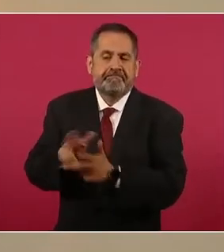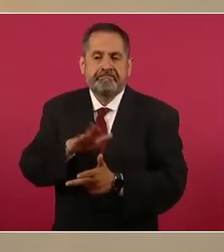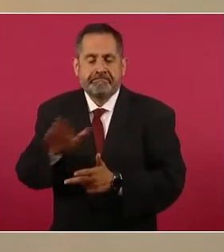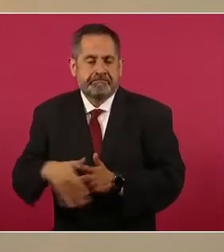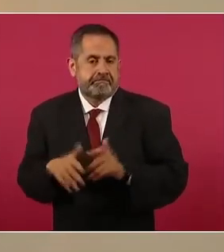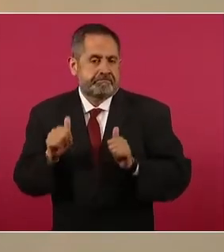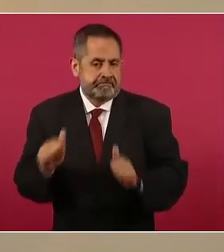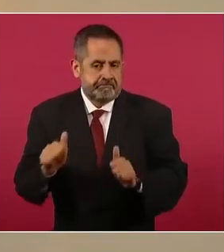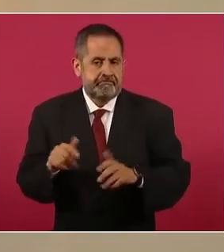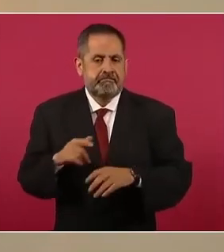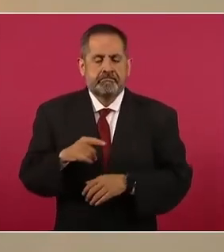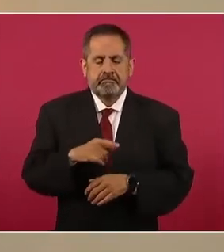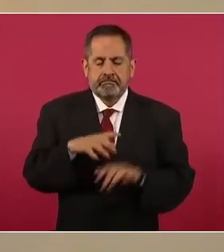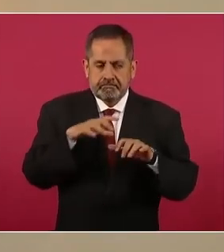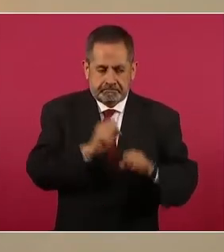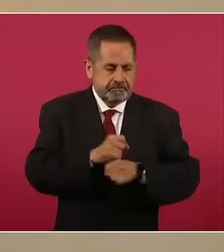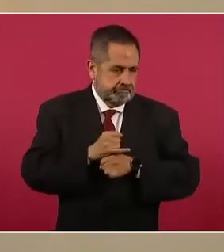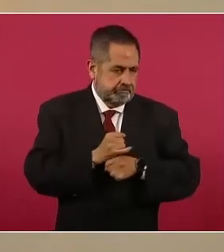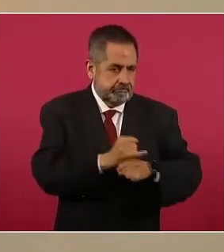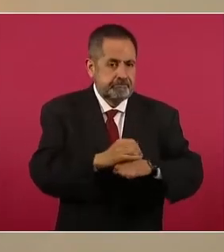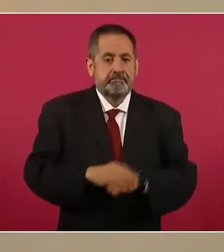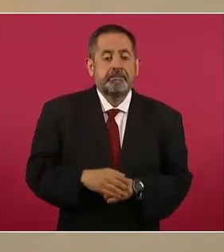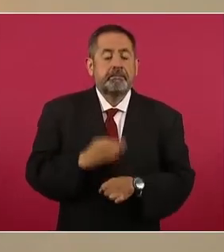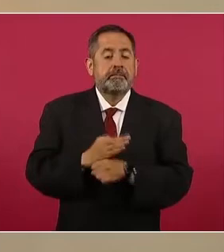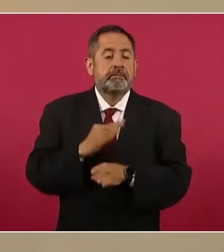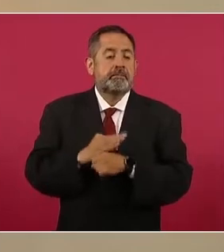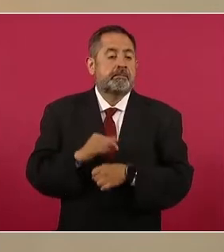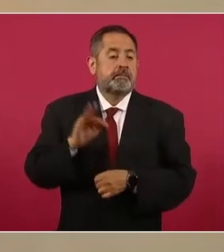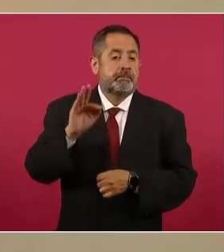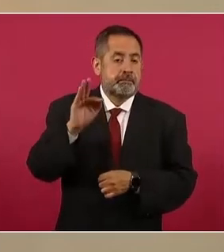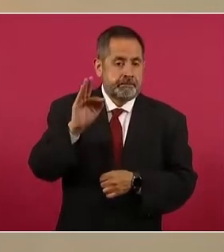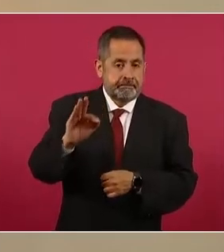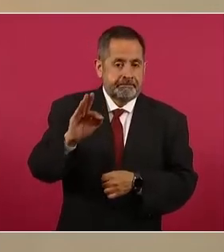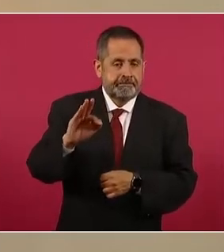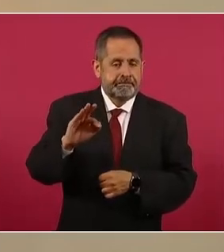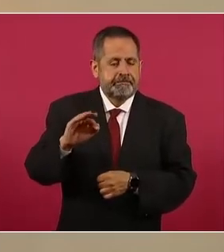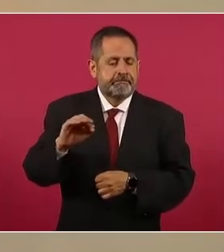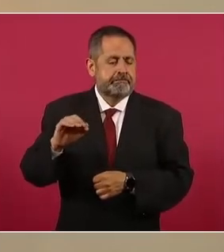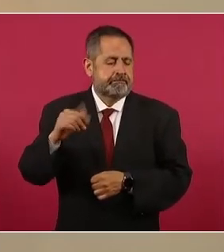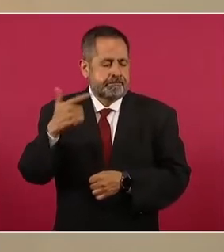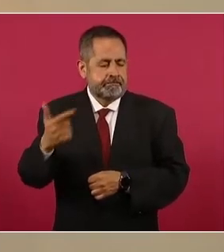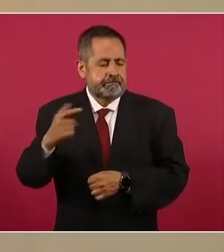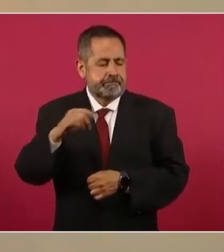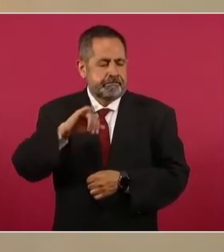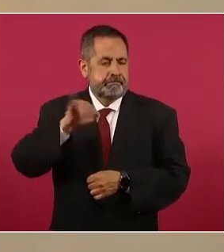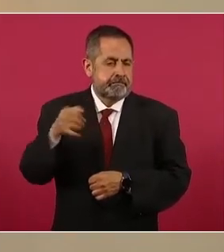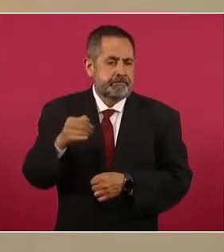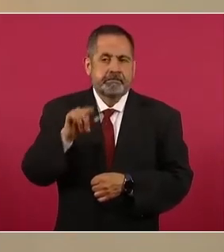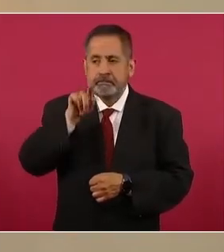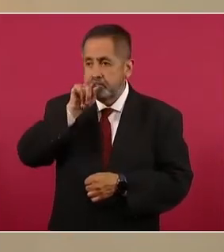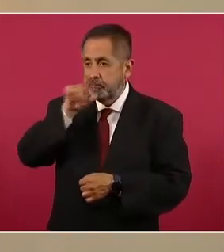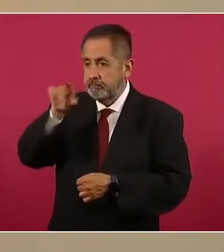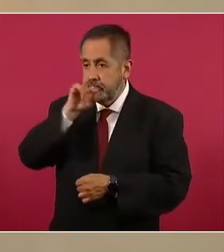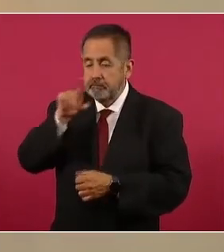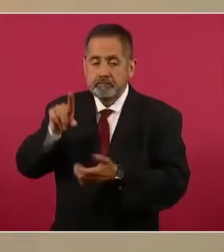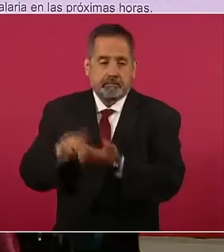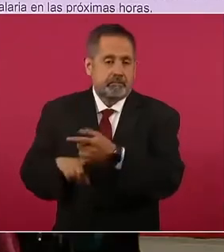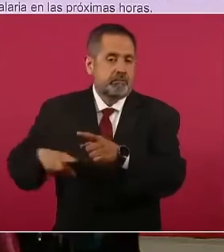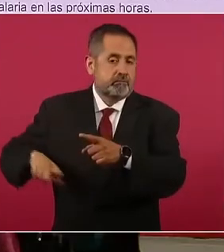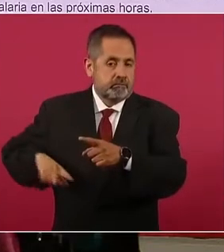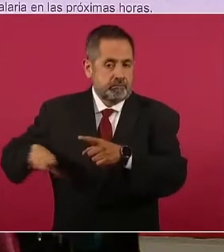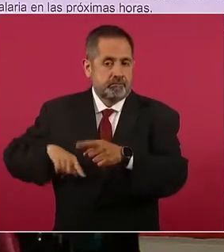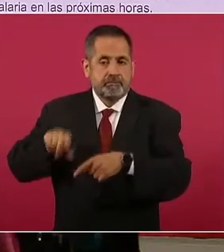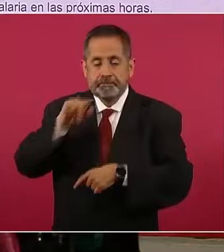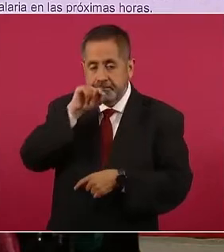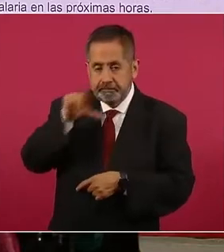violencia. Hemos estado en contacto con el Fiscal General de Justicia de Jalisco y con el Gobierno de Jalisco, con